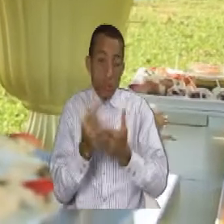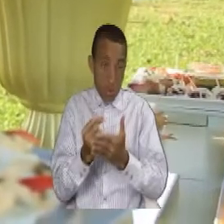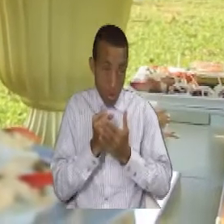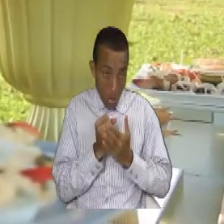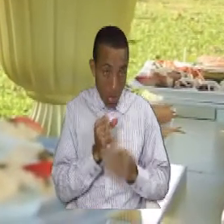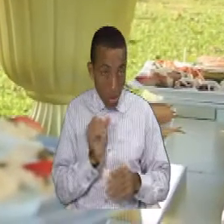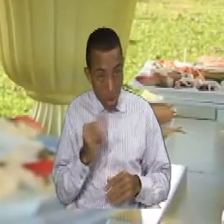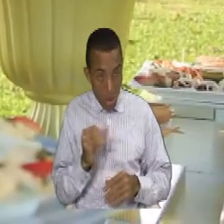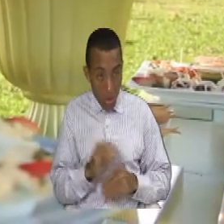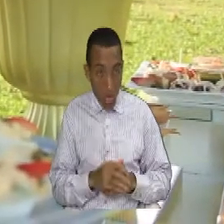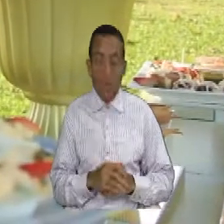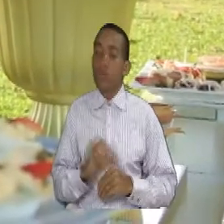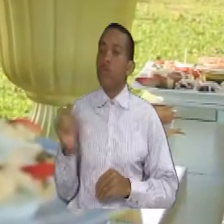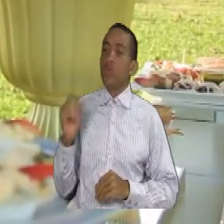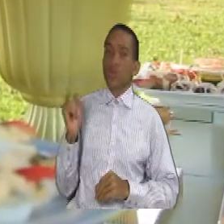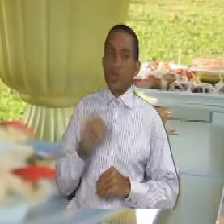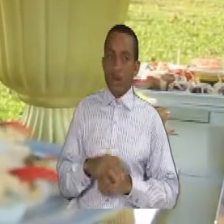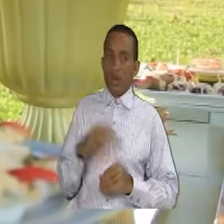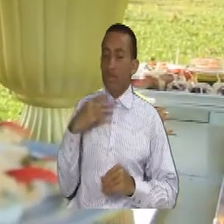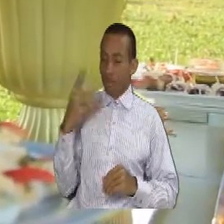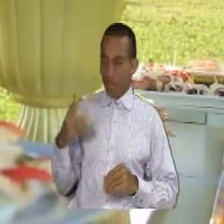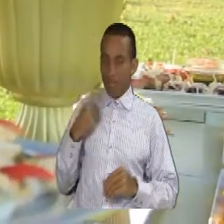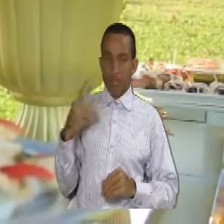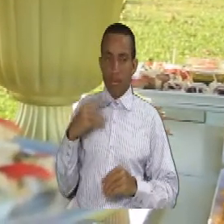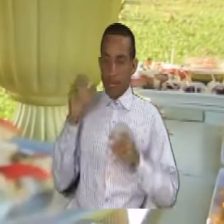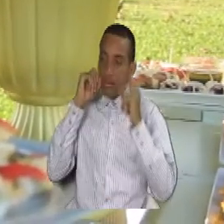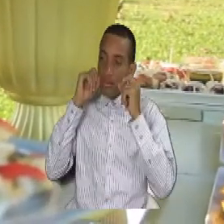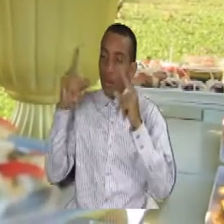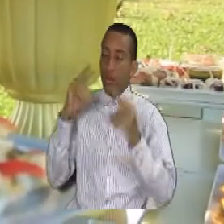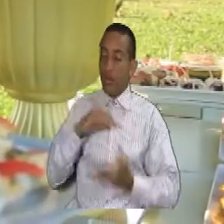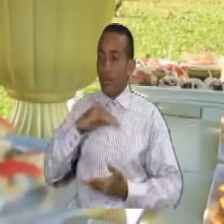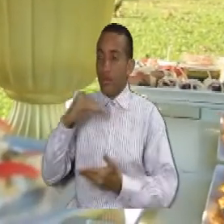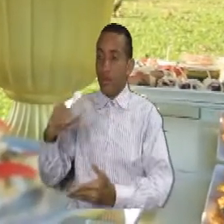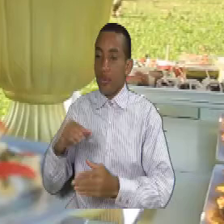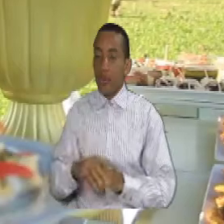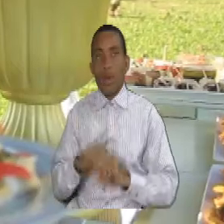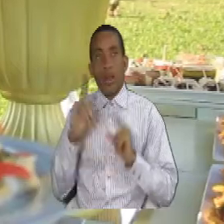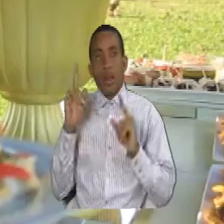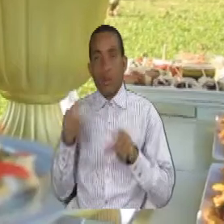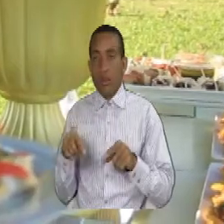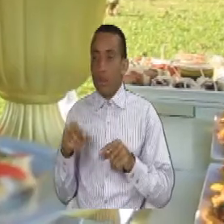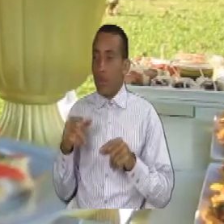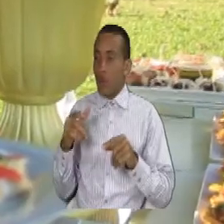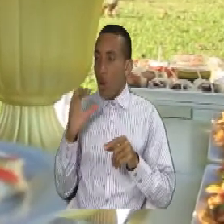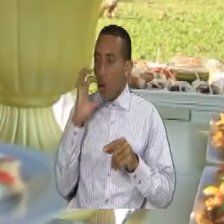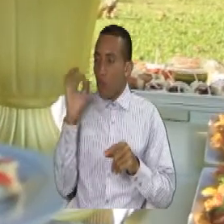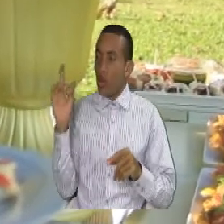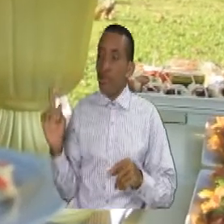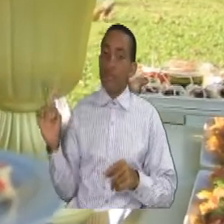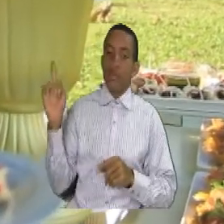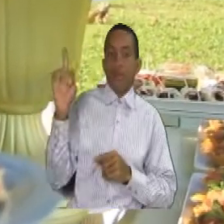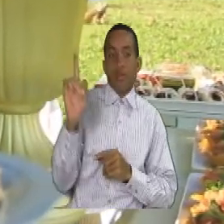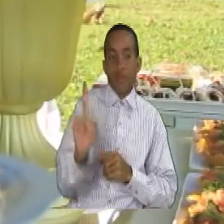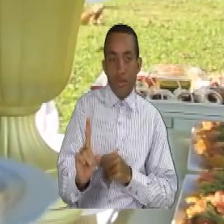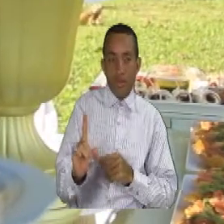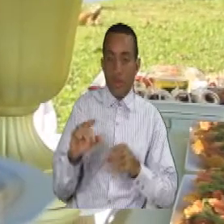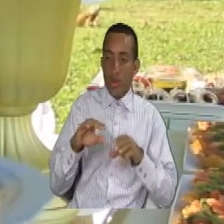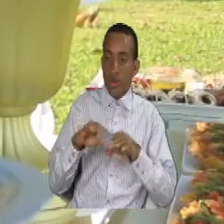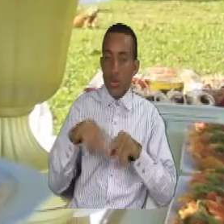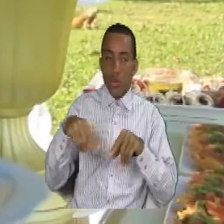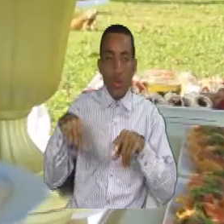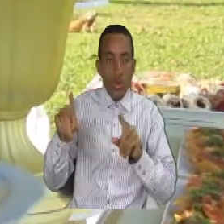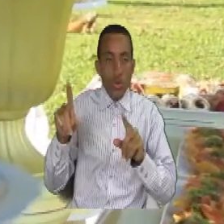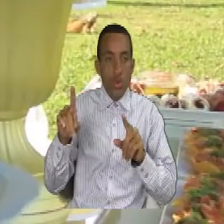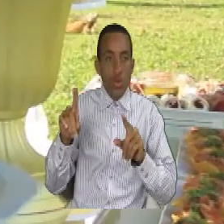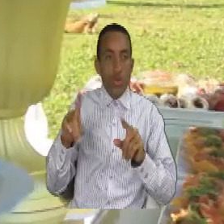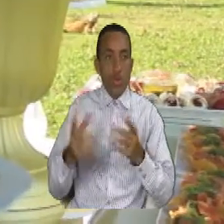claro, tenemos la opción de desayuno sorpresas y también la opción de cocinero a tu cocina. También de cena. ¿Qué es cocinero a tu cocina? Sí, claro,